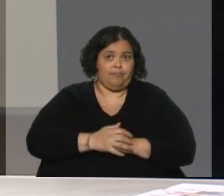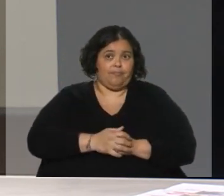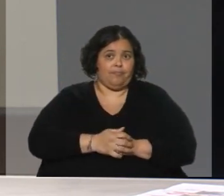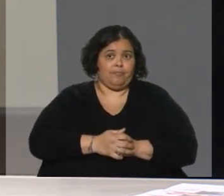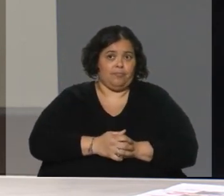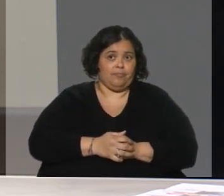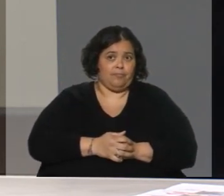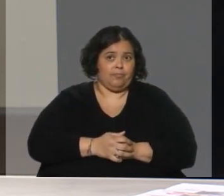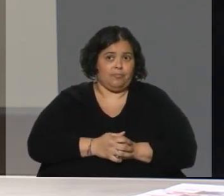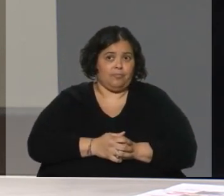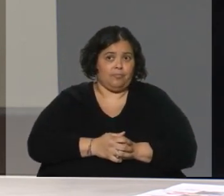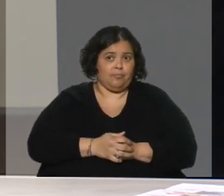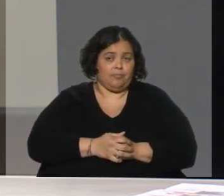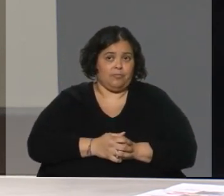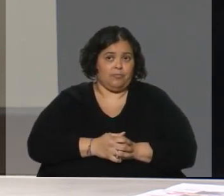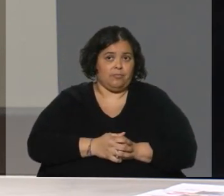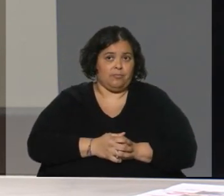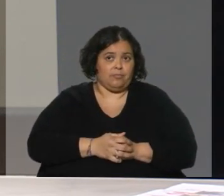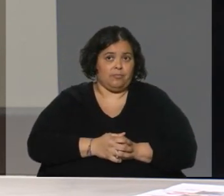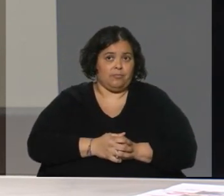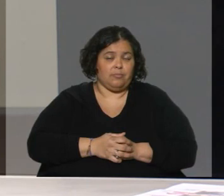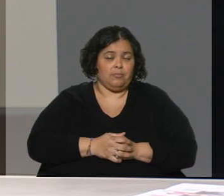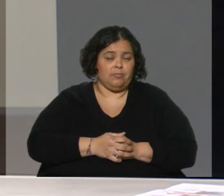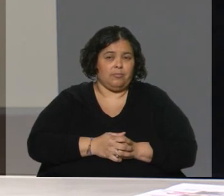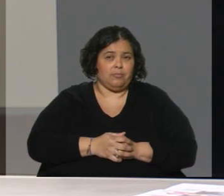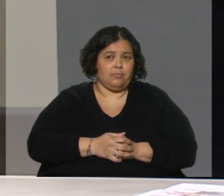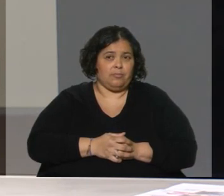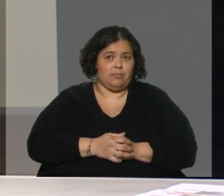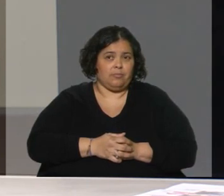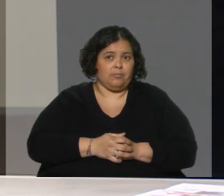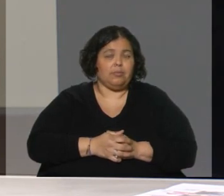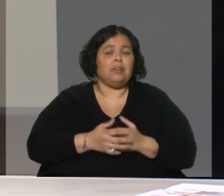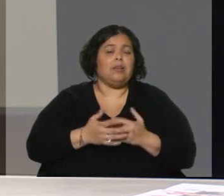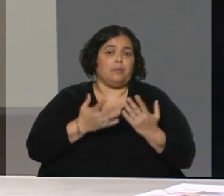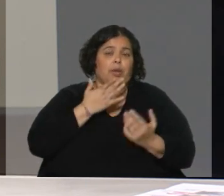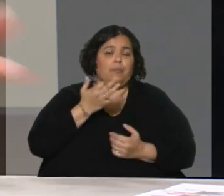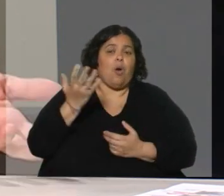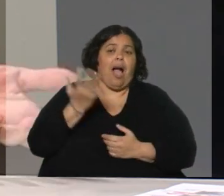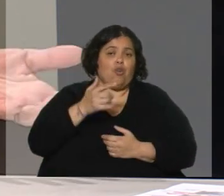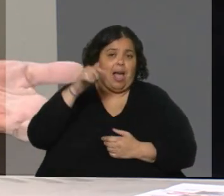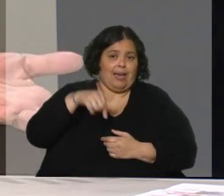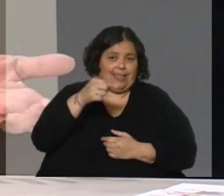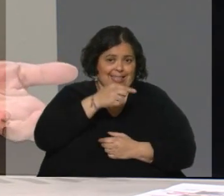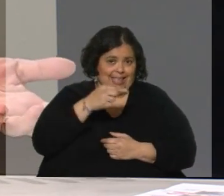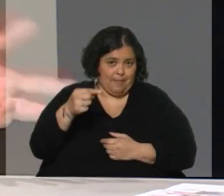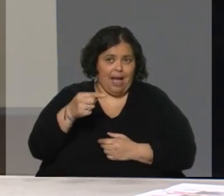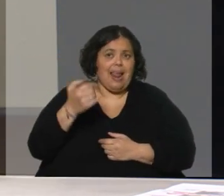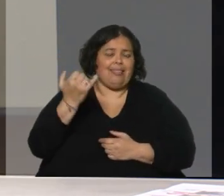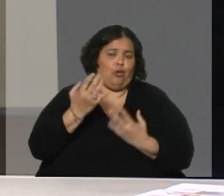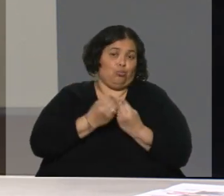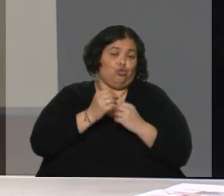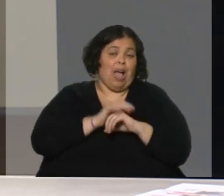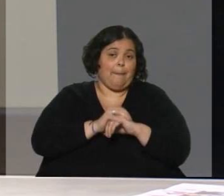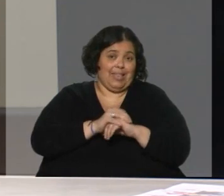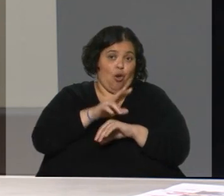en el cual hablar para algunas personas a mí ahora me ha llegado esta semana varios comentarios pues obvio que tengo muchos amigos en Fiscalía